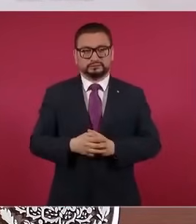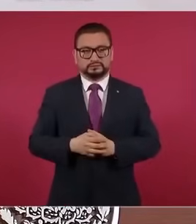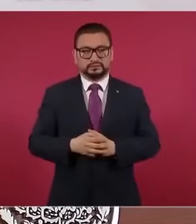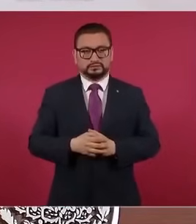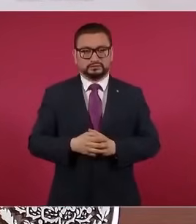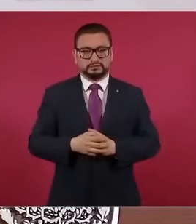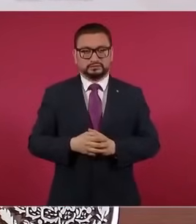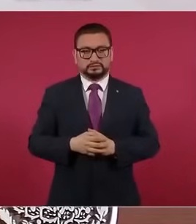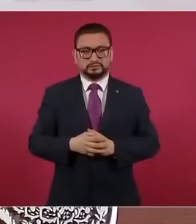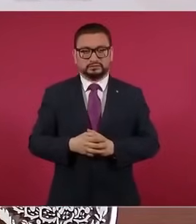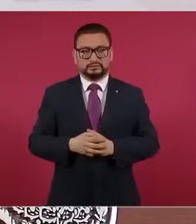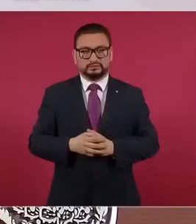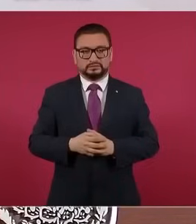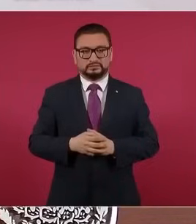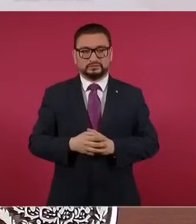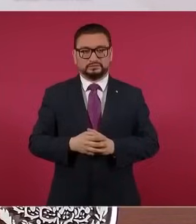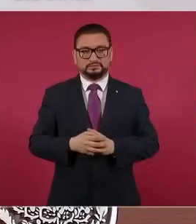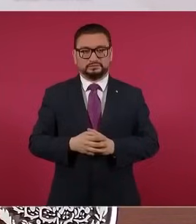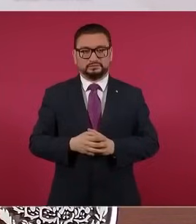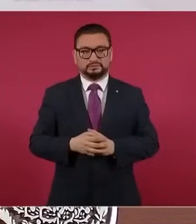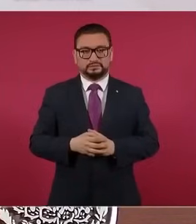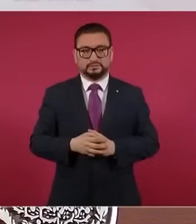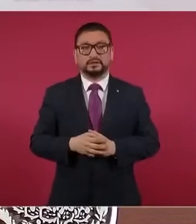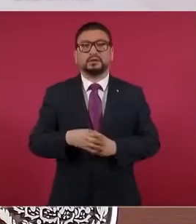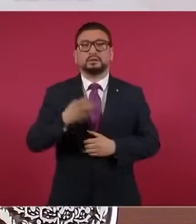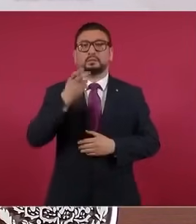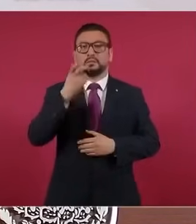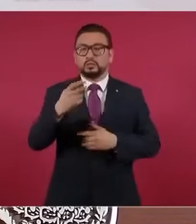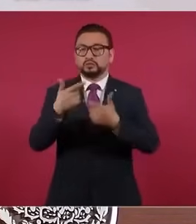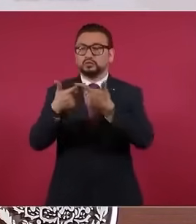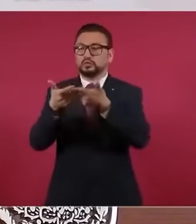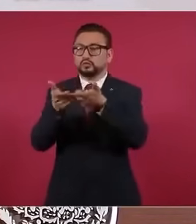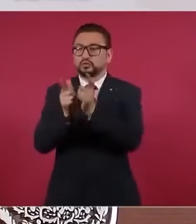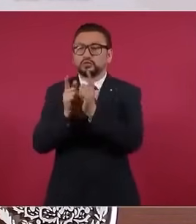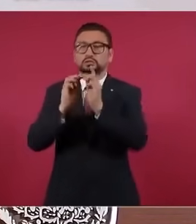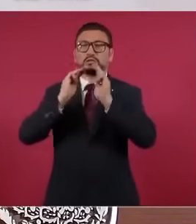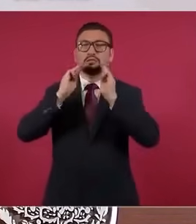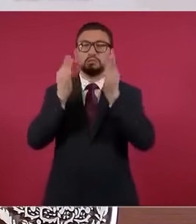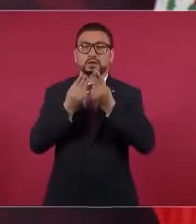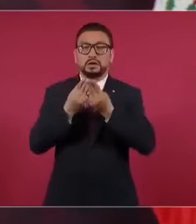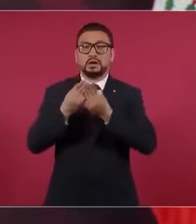ni los integrantes de la mafia del poder, los que se sentían los